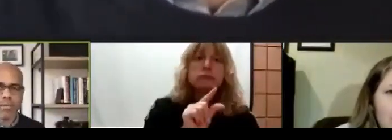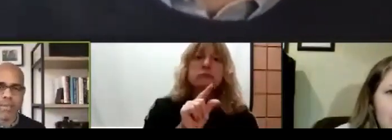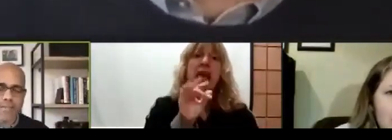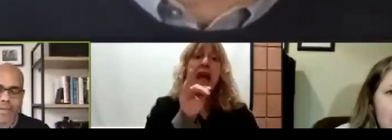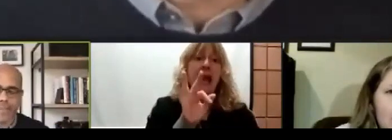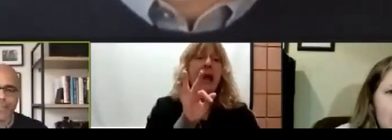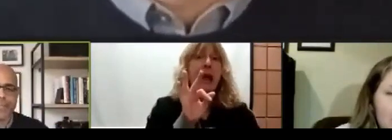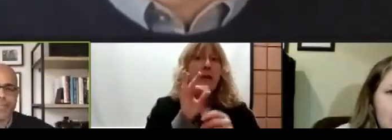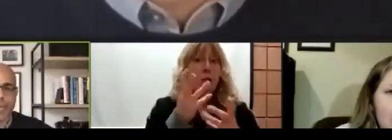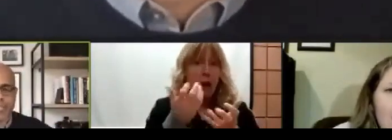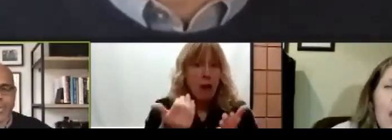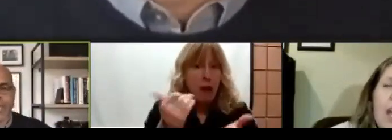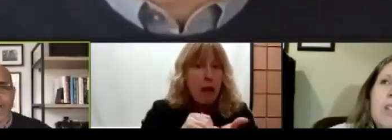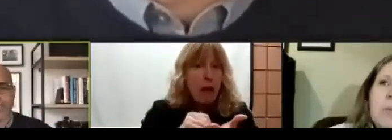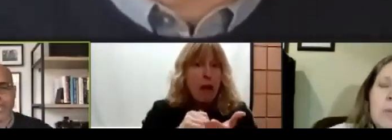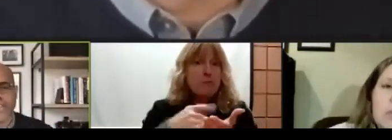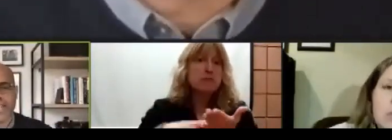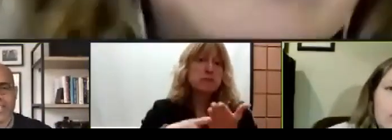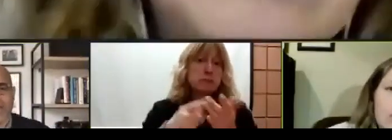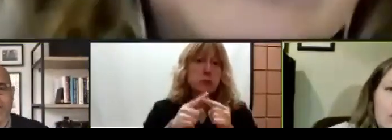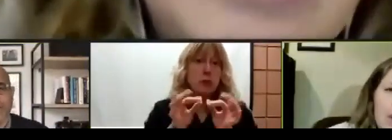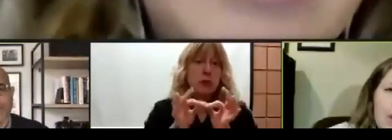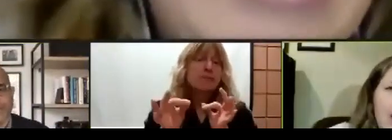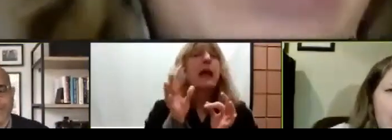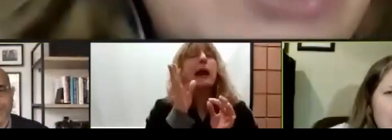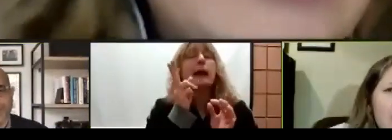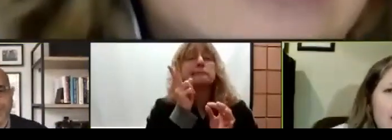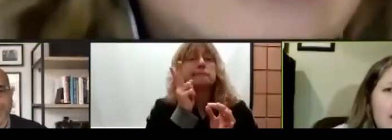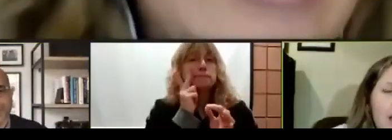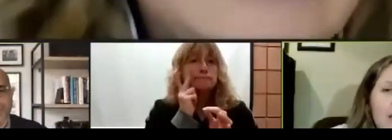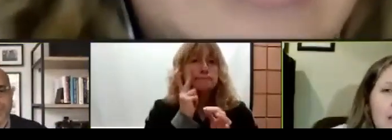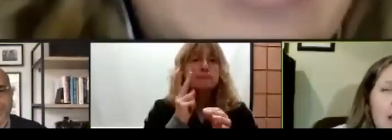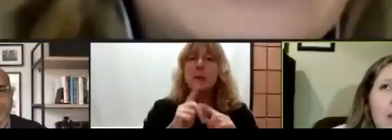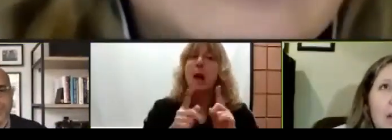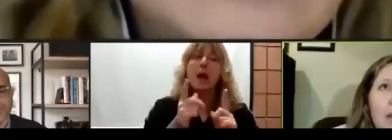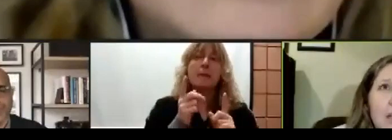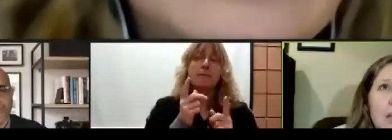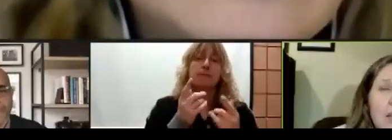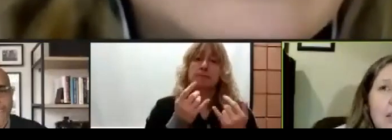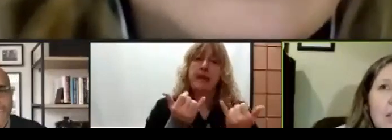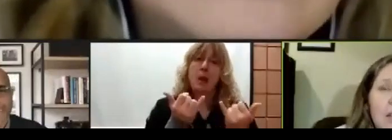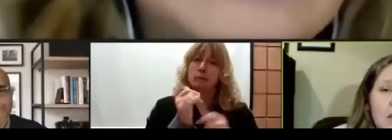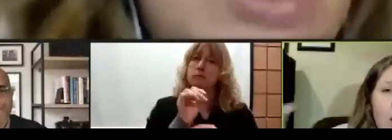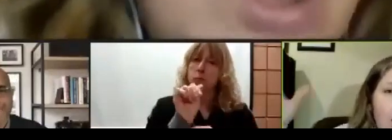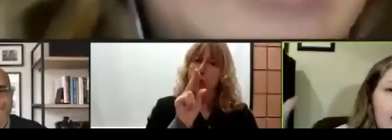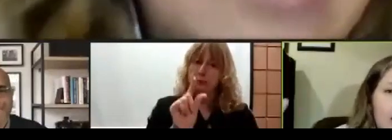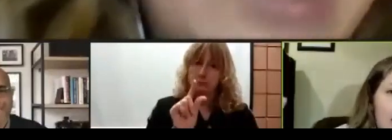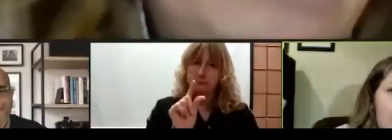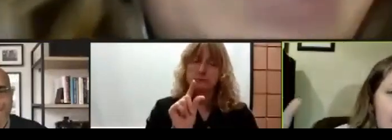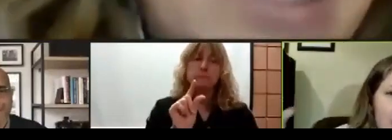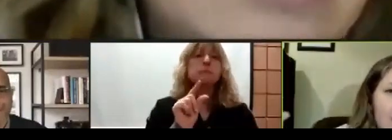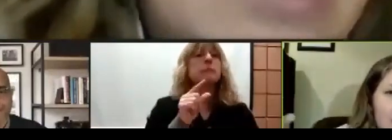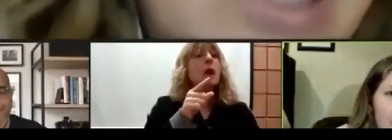hasta agosto más bien dicho otra persona quería que esto sucediera hasta septiembre pero ese fue ese fue el